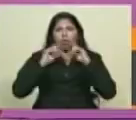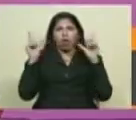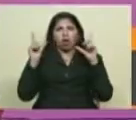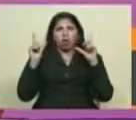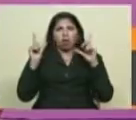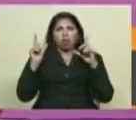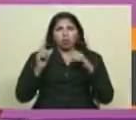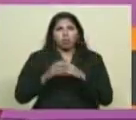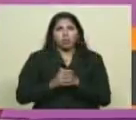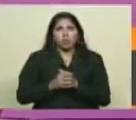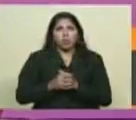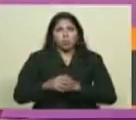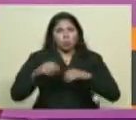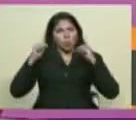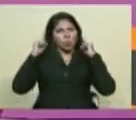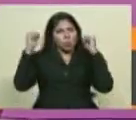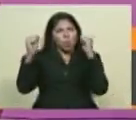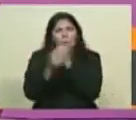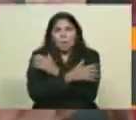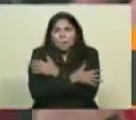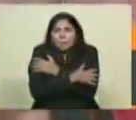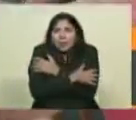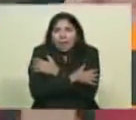Te amo, mujer. Mi abrazo.